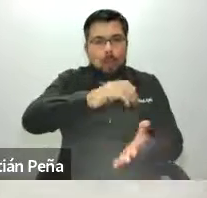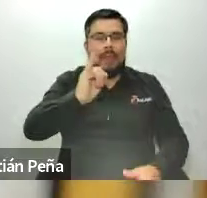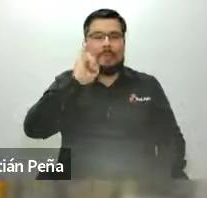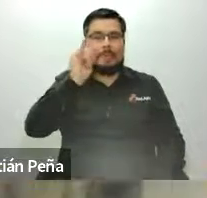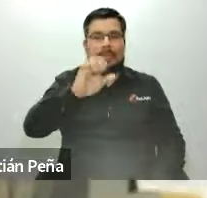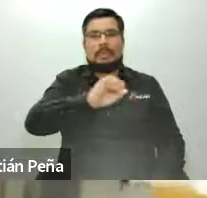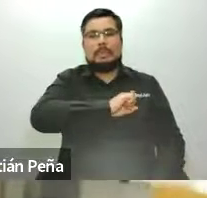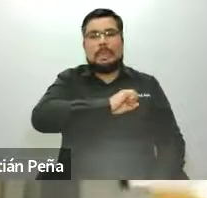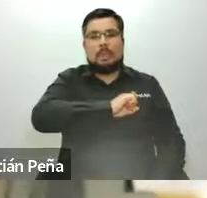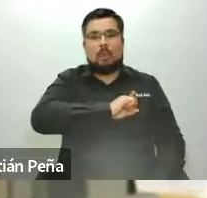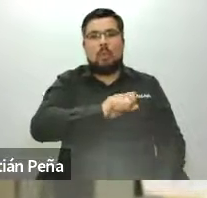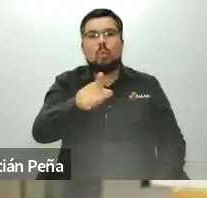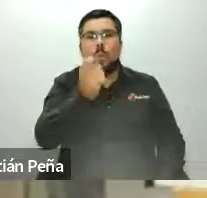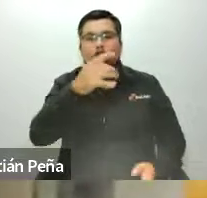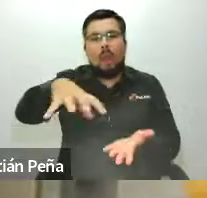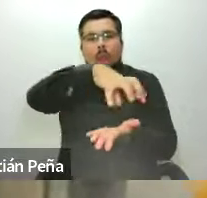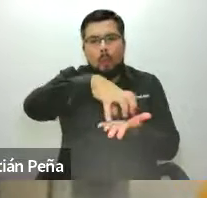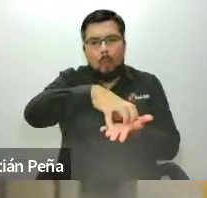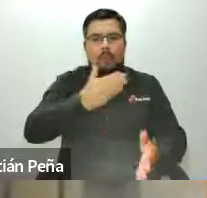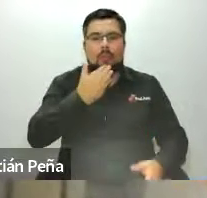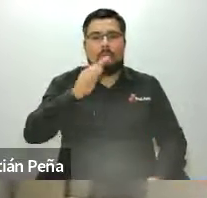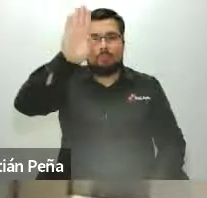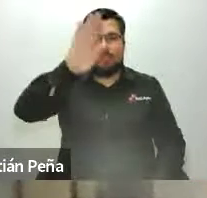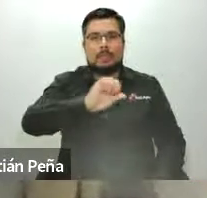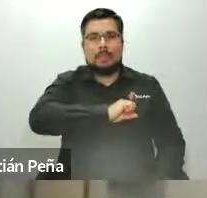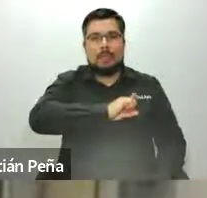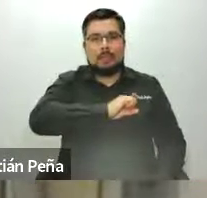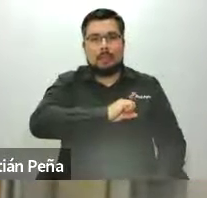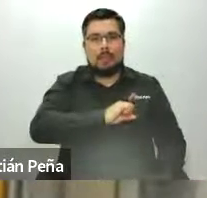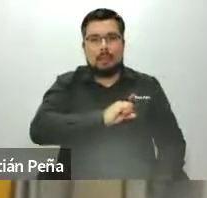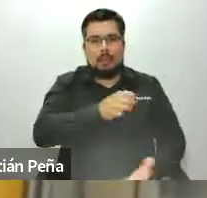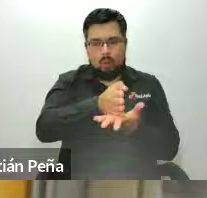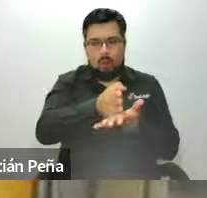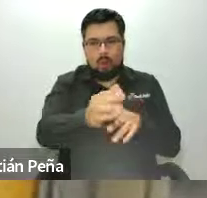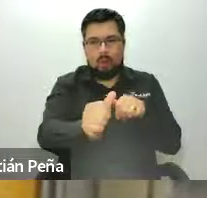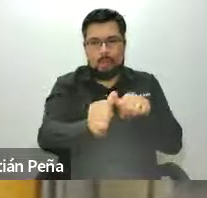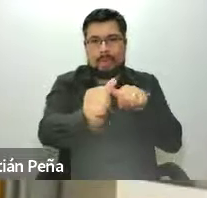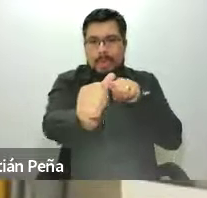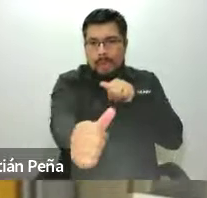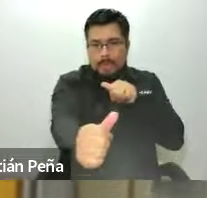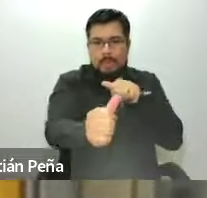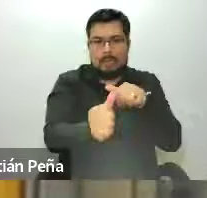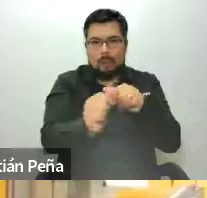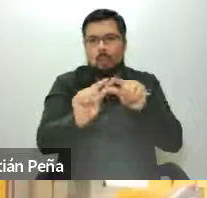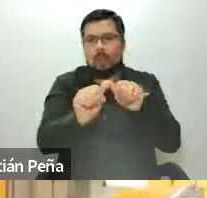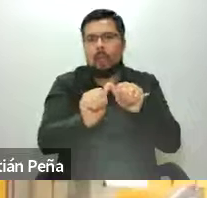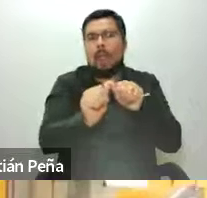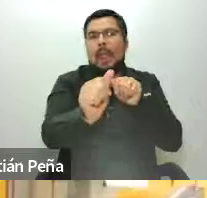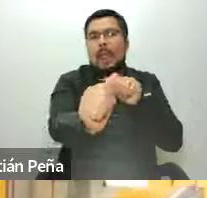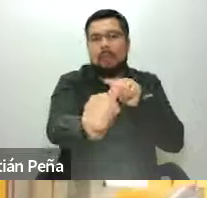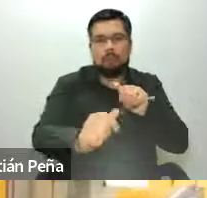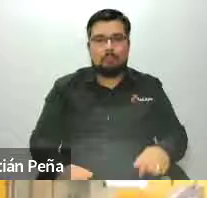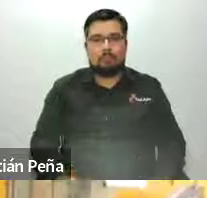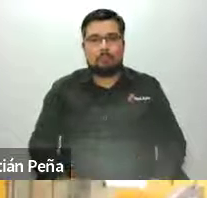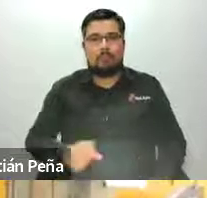qué comuna vives? Santiago. También. ¿Te queda lejos o cerca el colegio? Me queda un poquito lejos. Nosotros hicimos